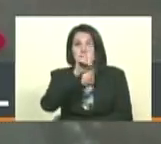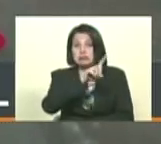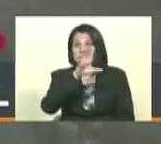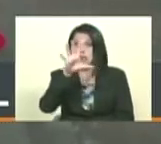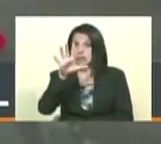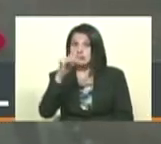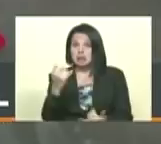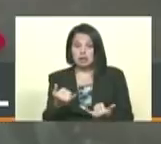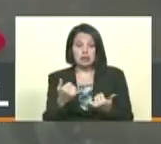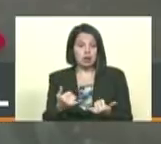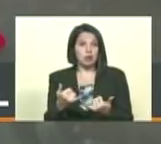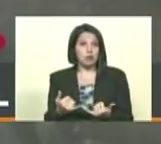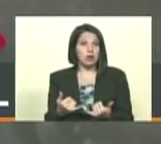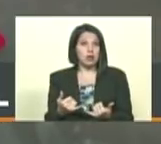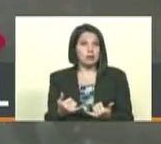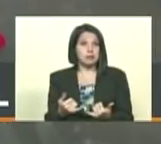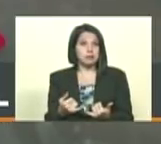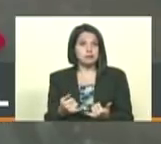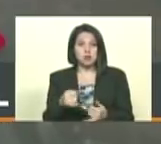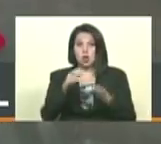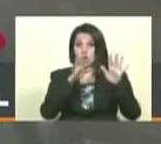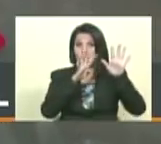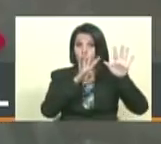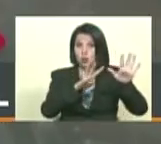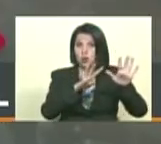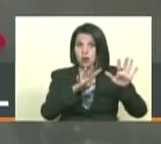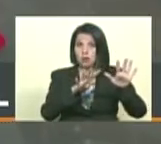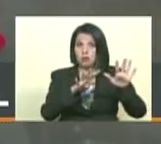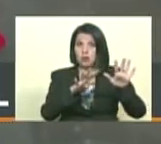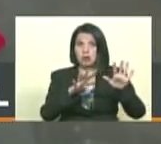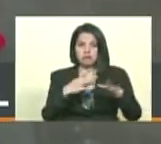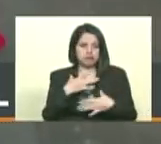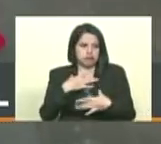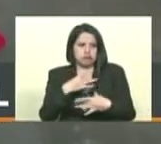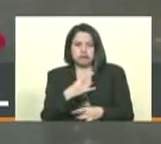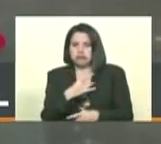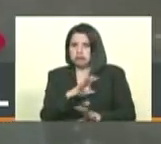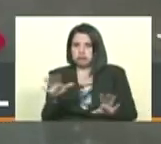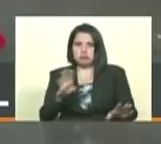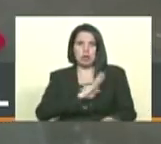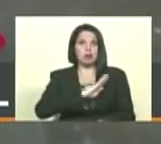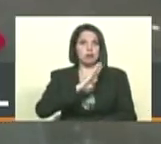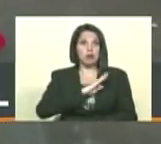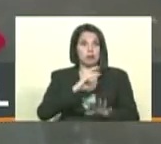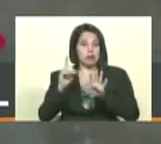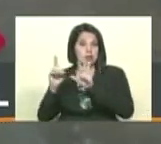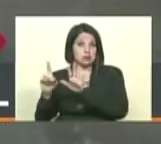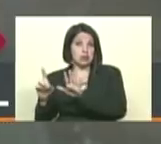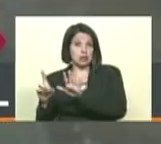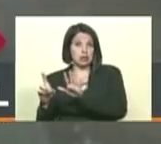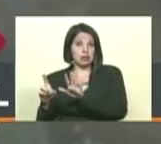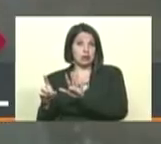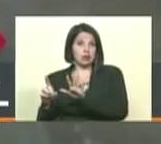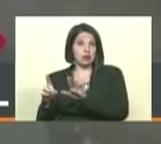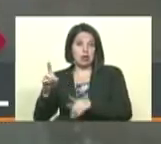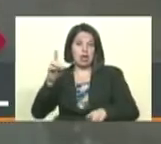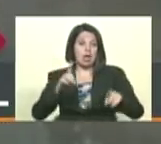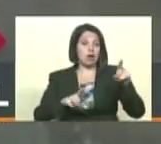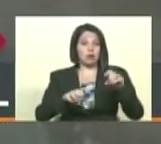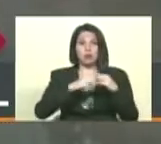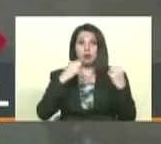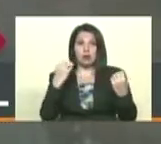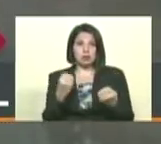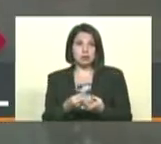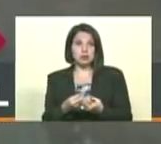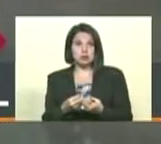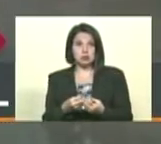el momento, de los cuales 9 son por iniciativa propia y 6 son por alguna